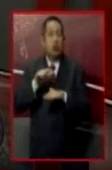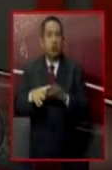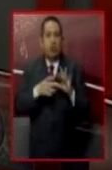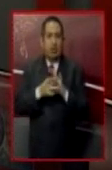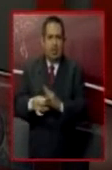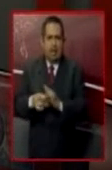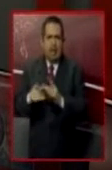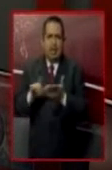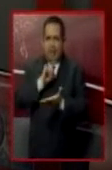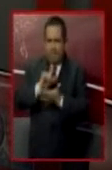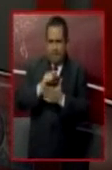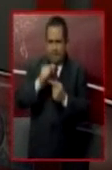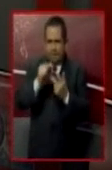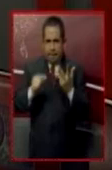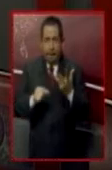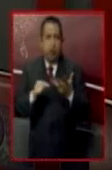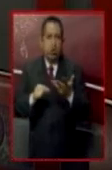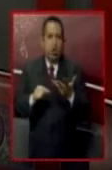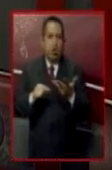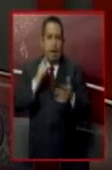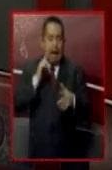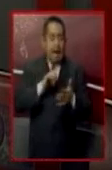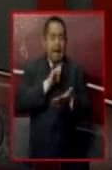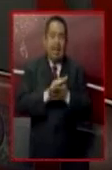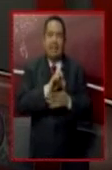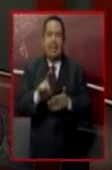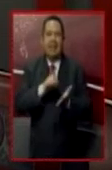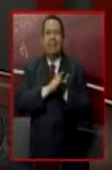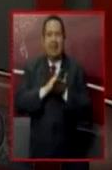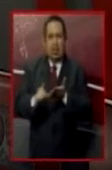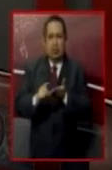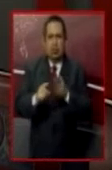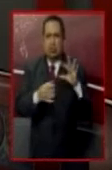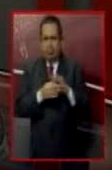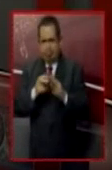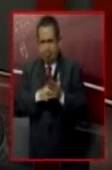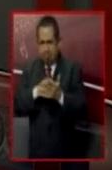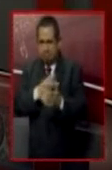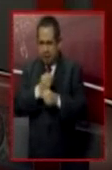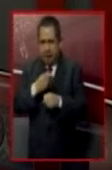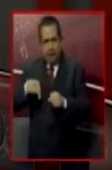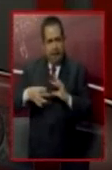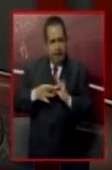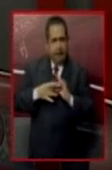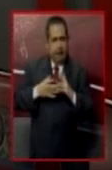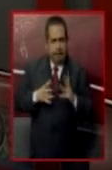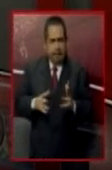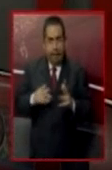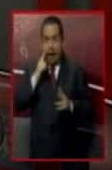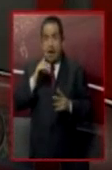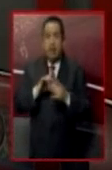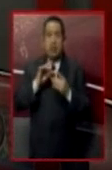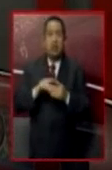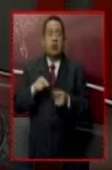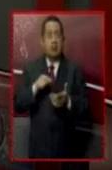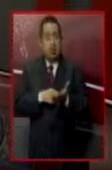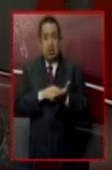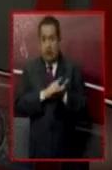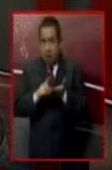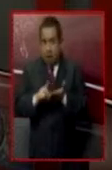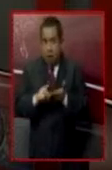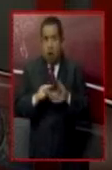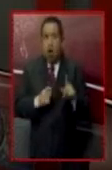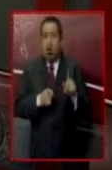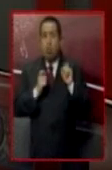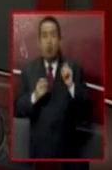dictamen de las reformas a diversas disposiciones de la Ley Federal de Derechos. Como veíamos, dijo que tiene el objetivo